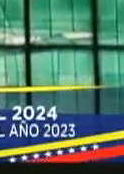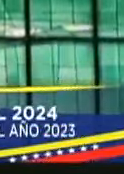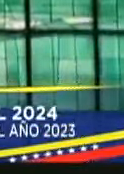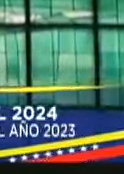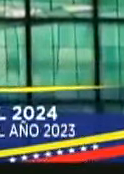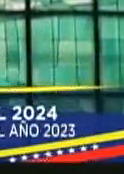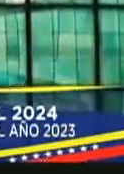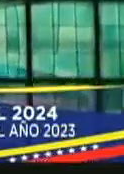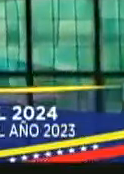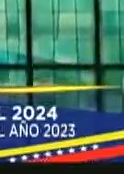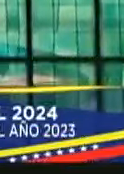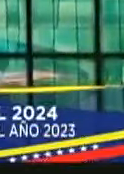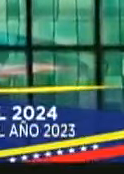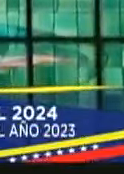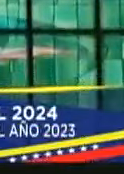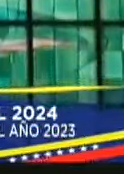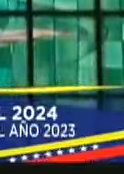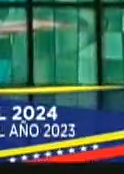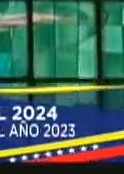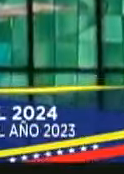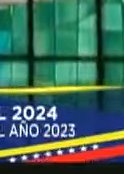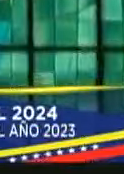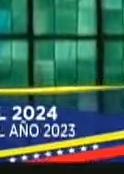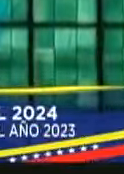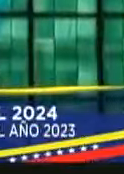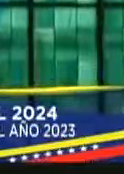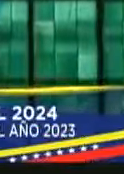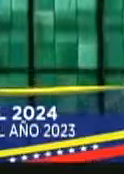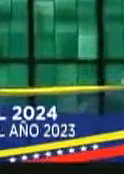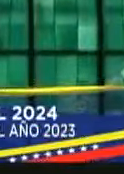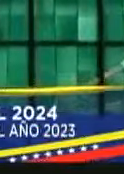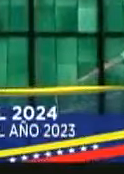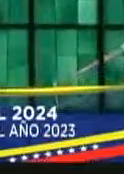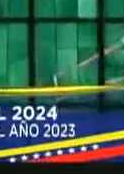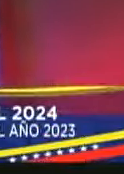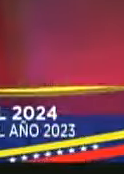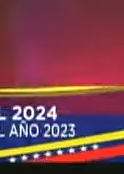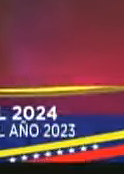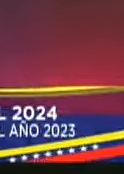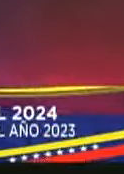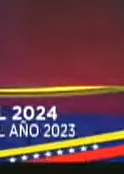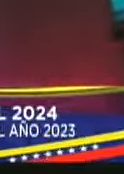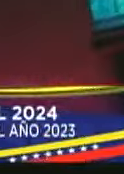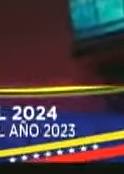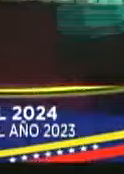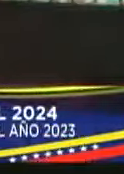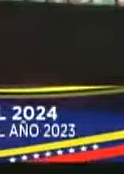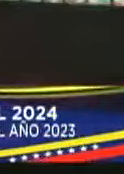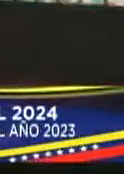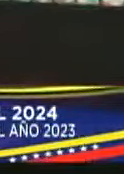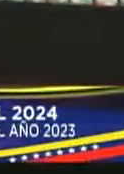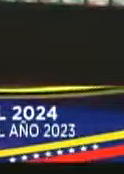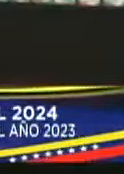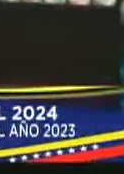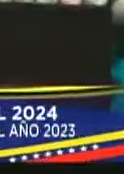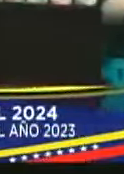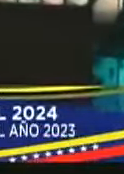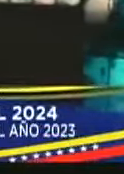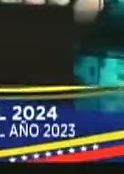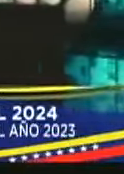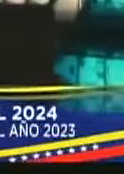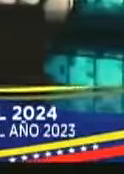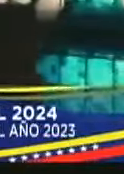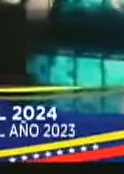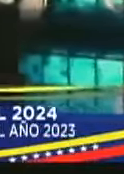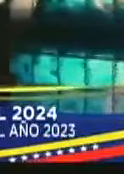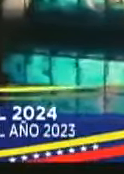Ni sanciones ni violencia no podrán con Venezuela, lo hacía mención el jefe de Estado, una Venezuela que está dispuesta a trabajar, a luchar,